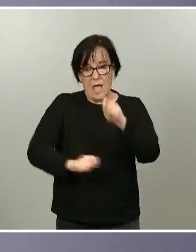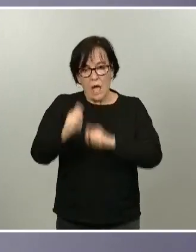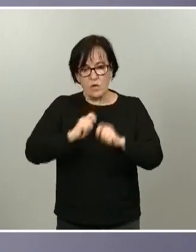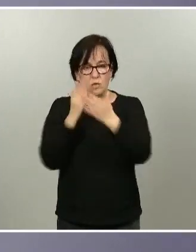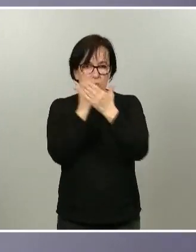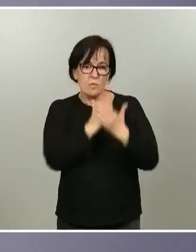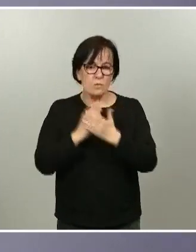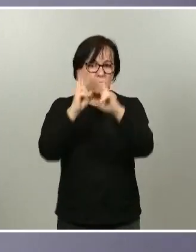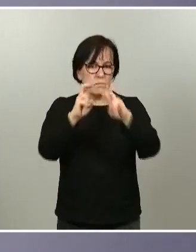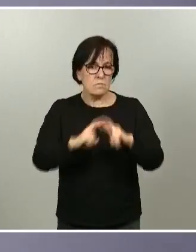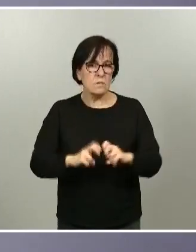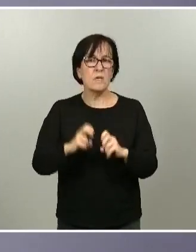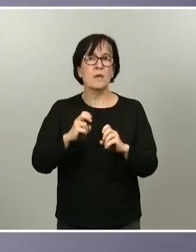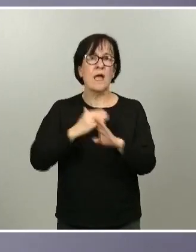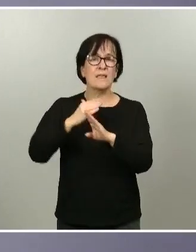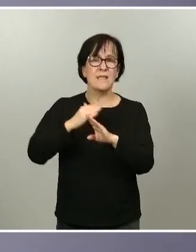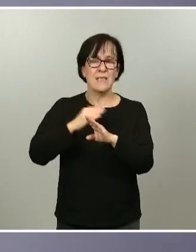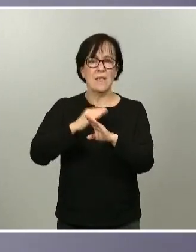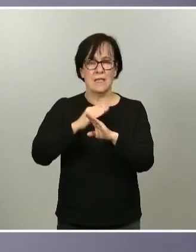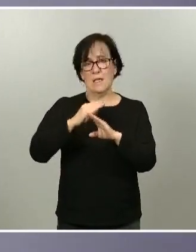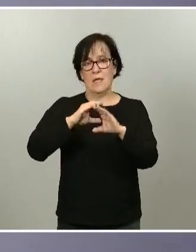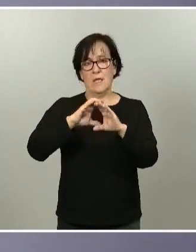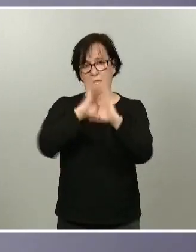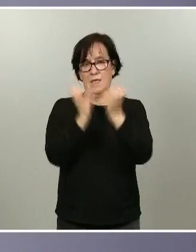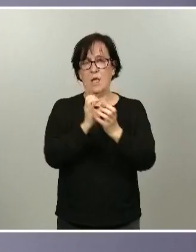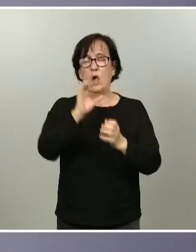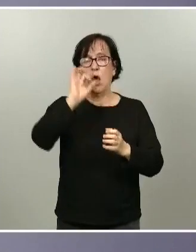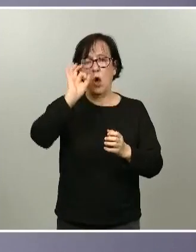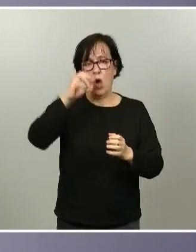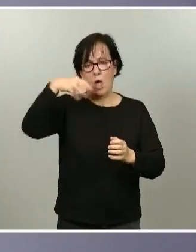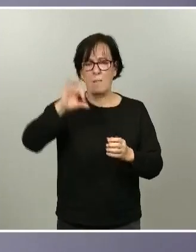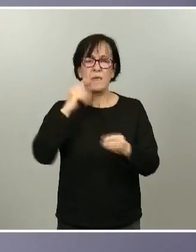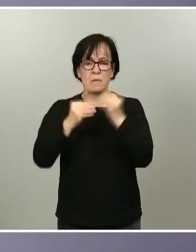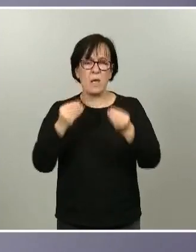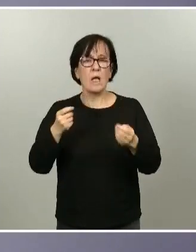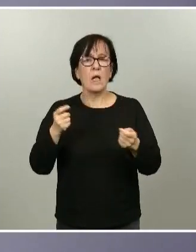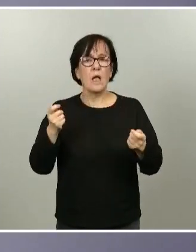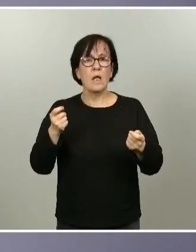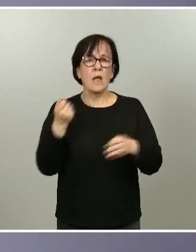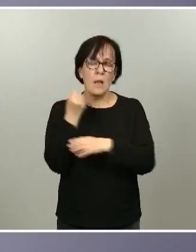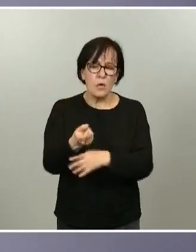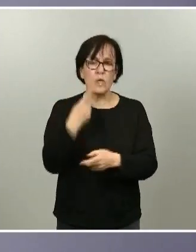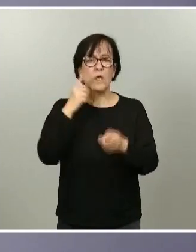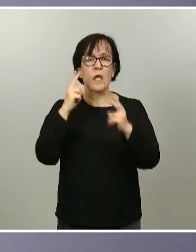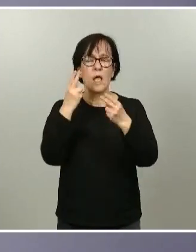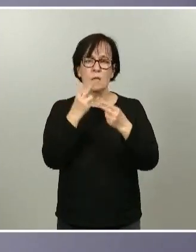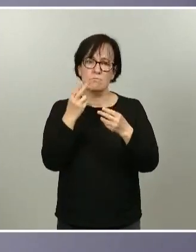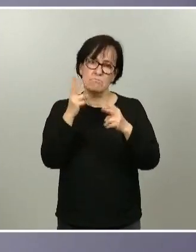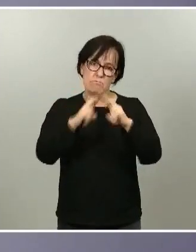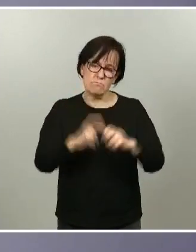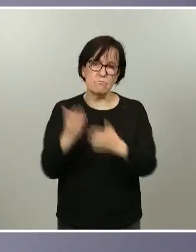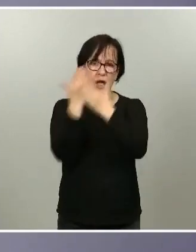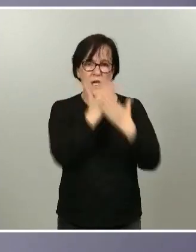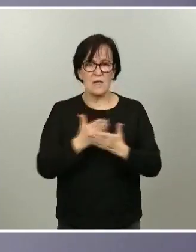estudios a nivel internacional, la OMS va a lanzar y va a apoyar otros estudios o va a tratar de coordinar estudios de la enfermedad de